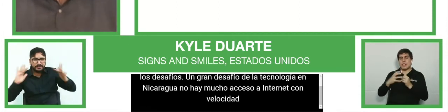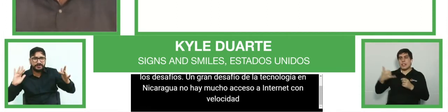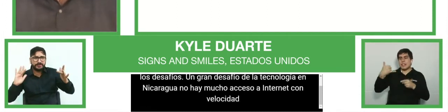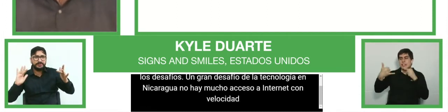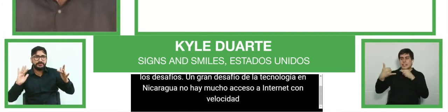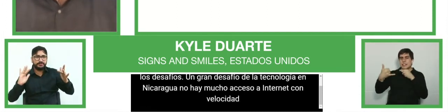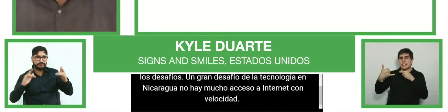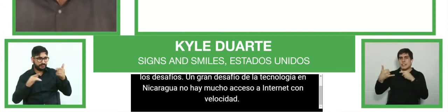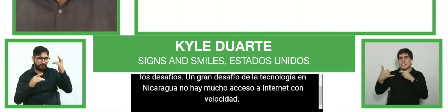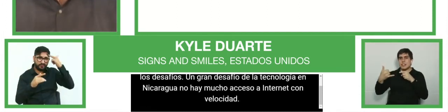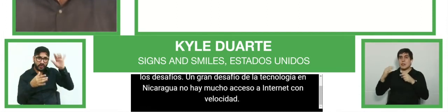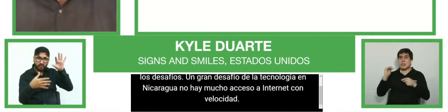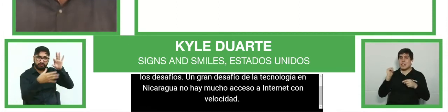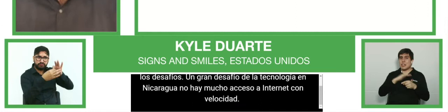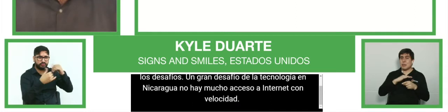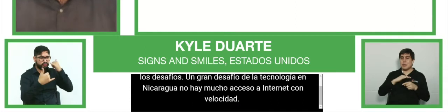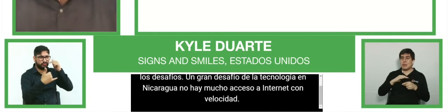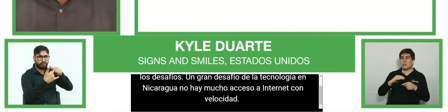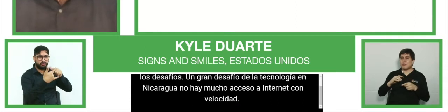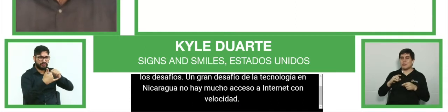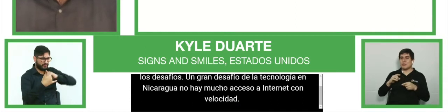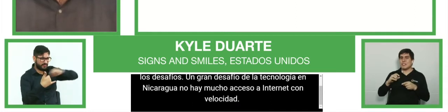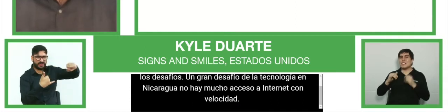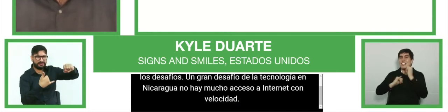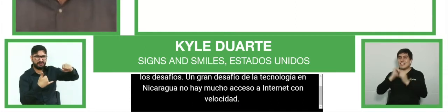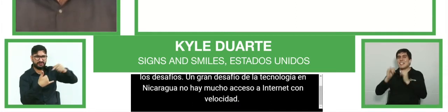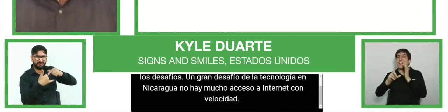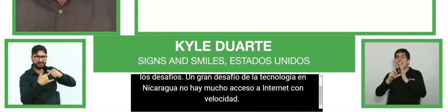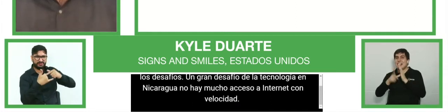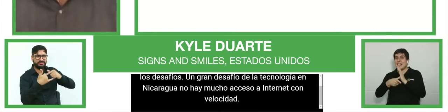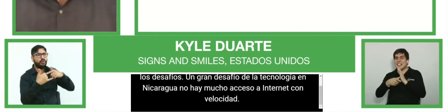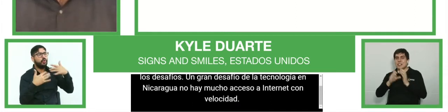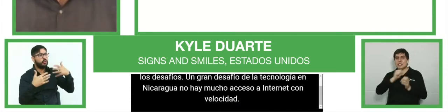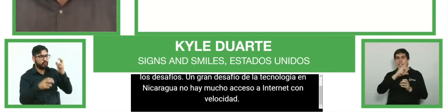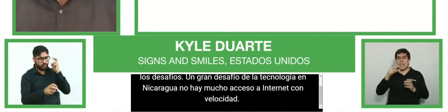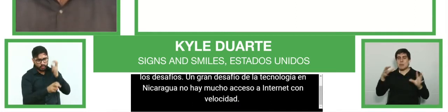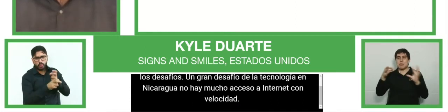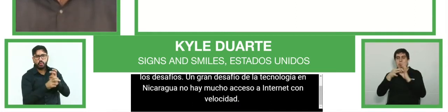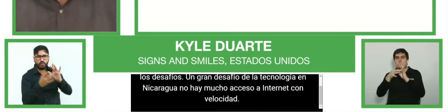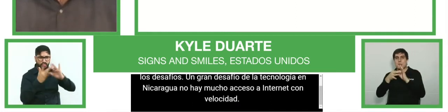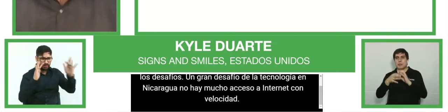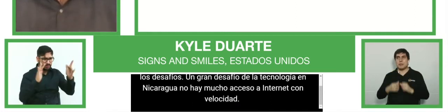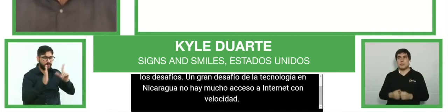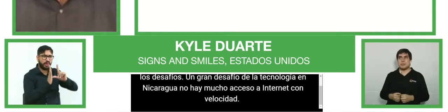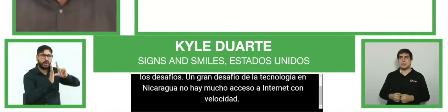teléfonos Android que no fueran muy caros y que tuvieran una conexión a internet. Un minuto.